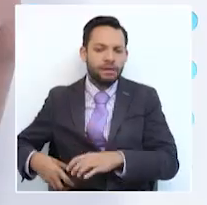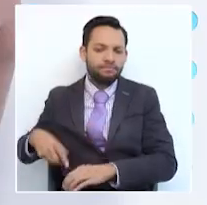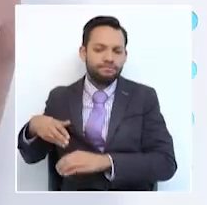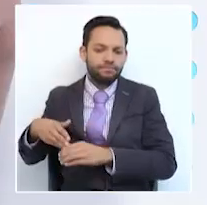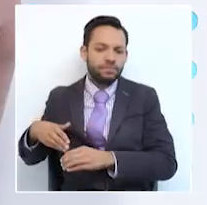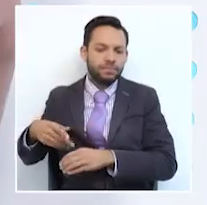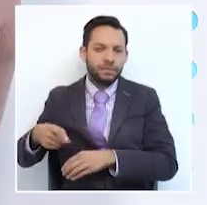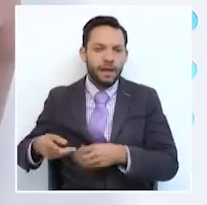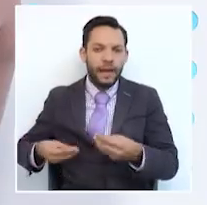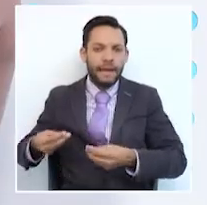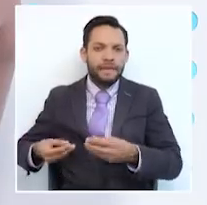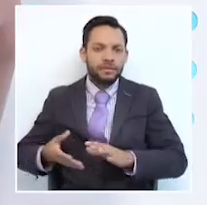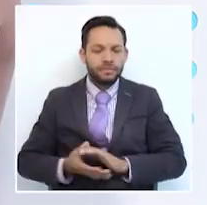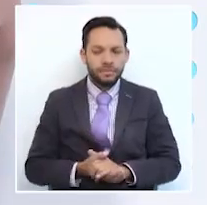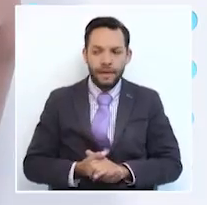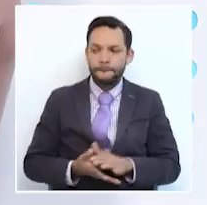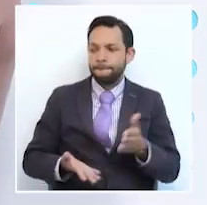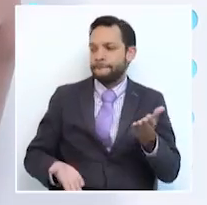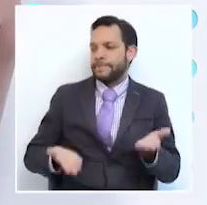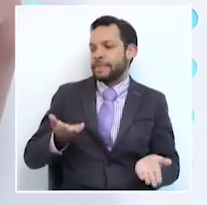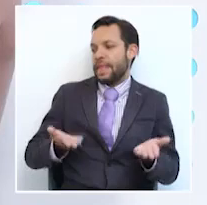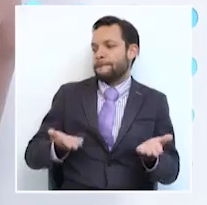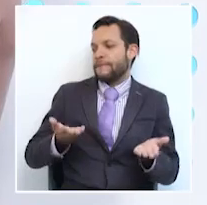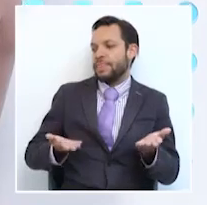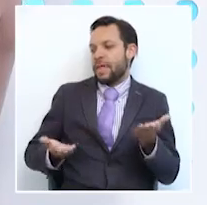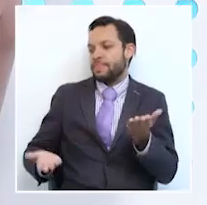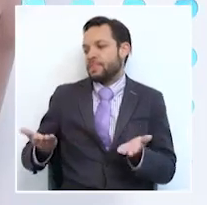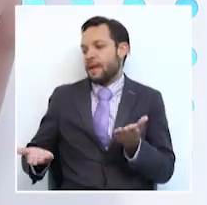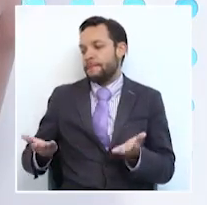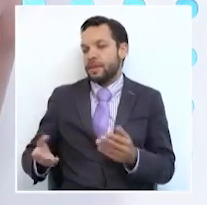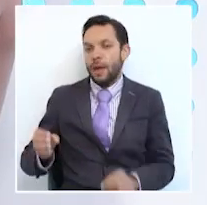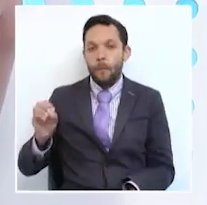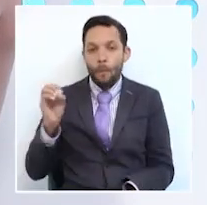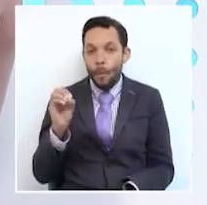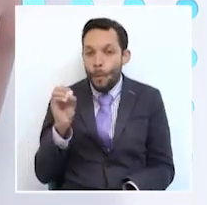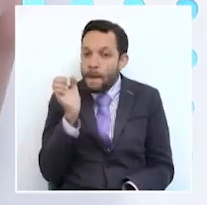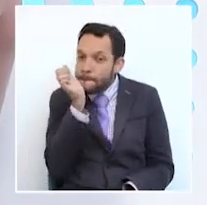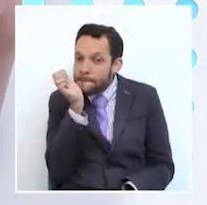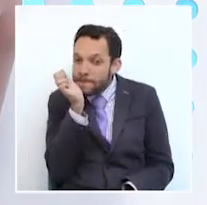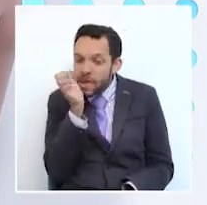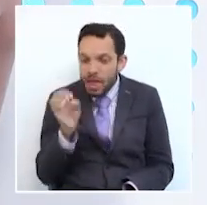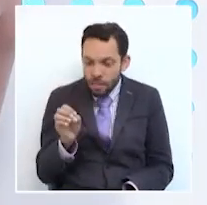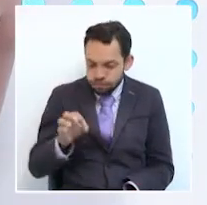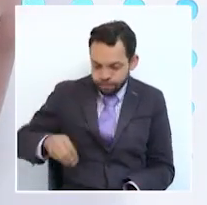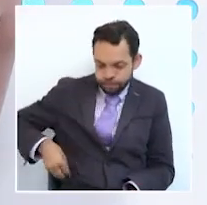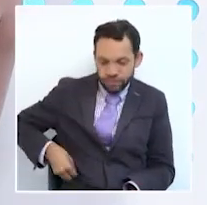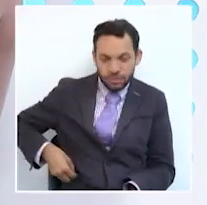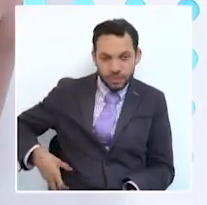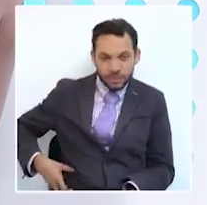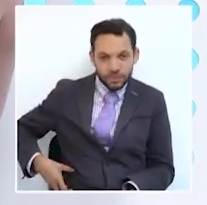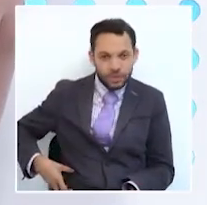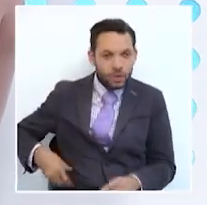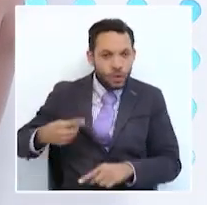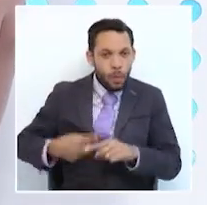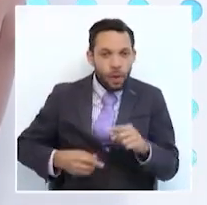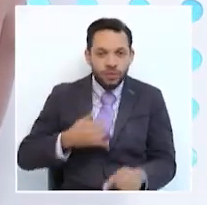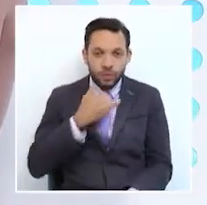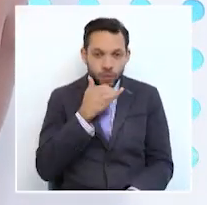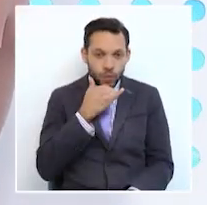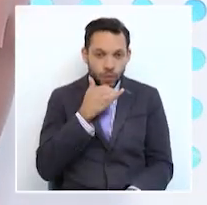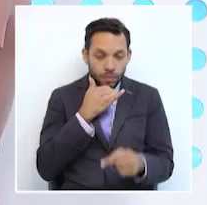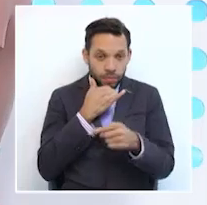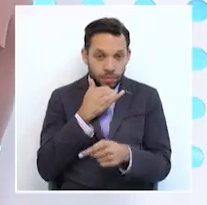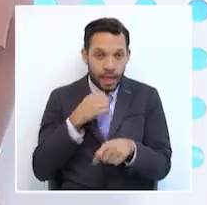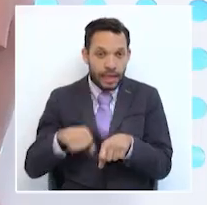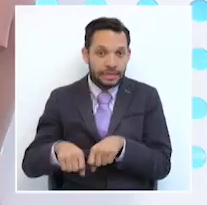el tamaño de los cálculos porque si una piedrita de esas está para el conducto por donde una orina eso puede matar el